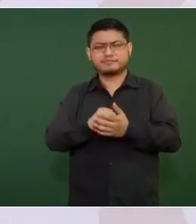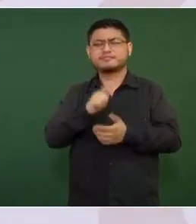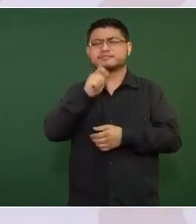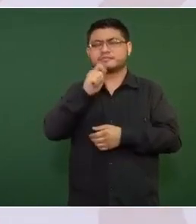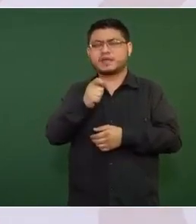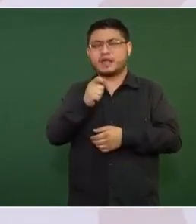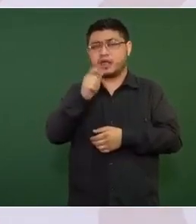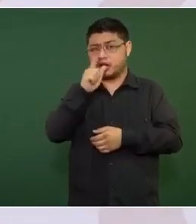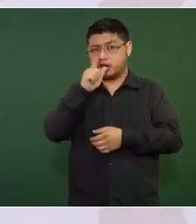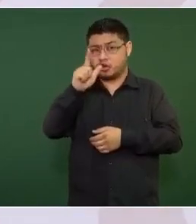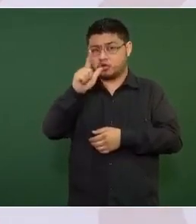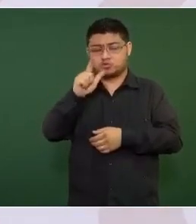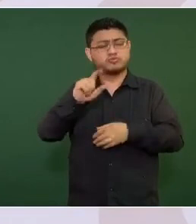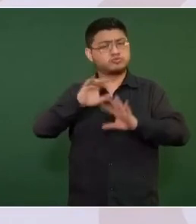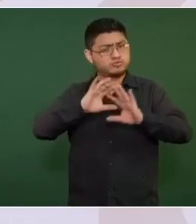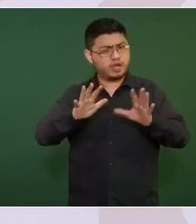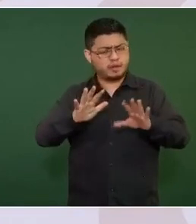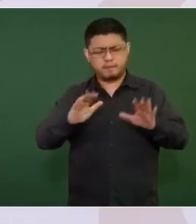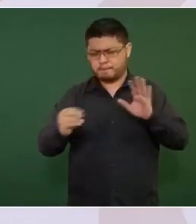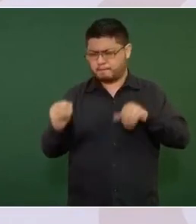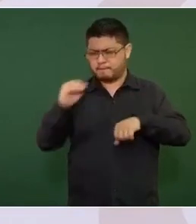plantas de ciclo combinado.